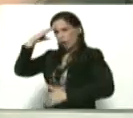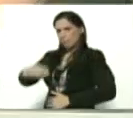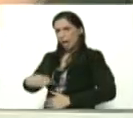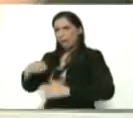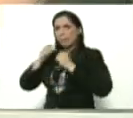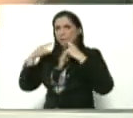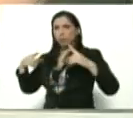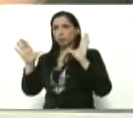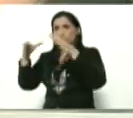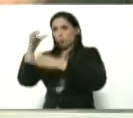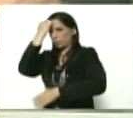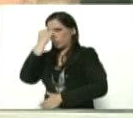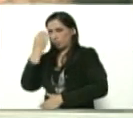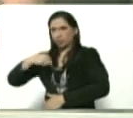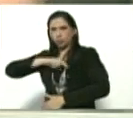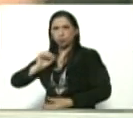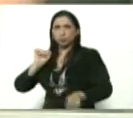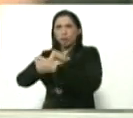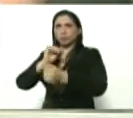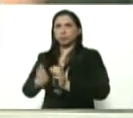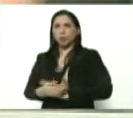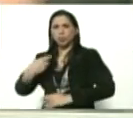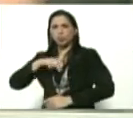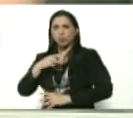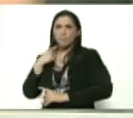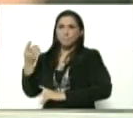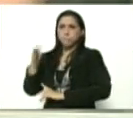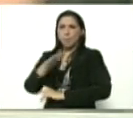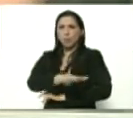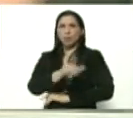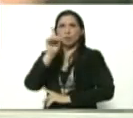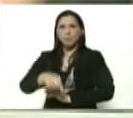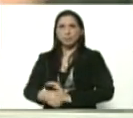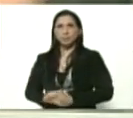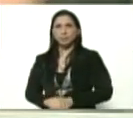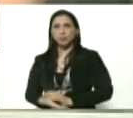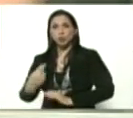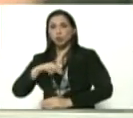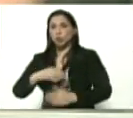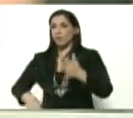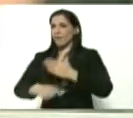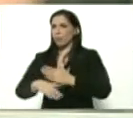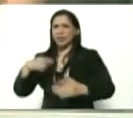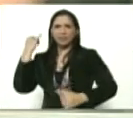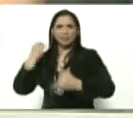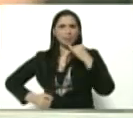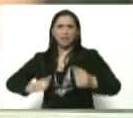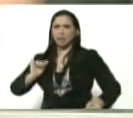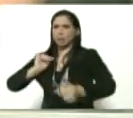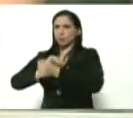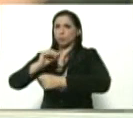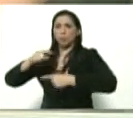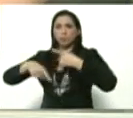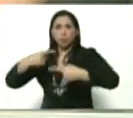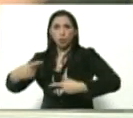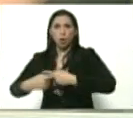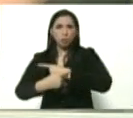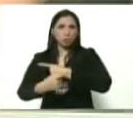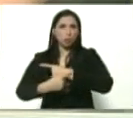terrorista que estamos capturando, que hemos abatido y que vamos a terminar de capturar en las próximas